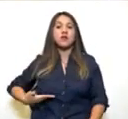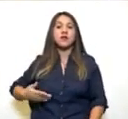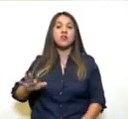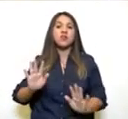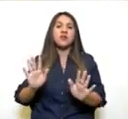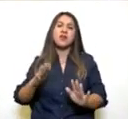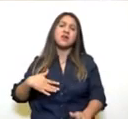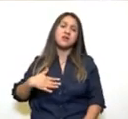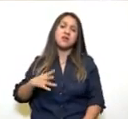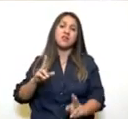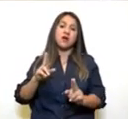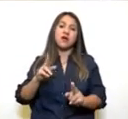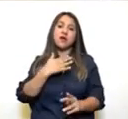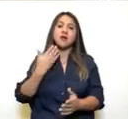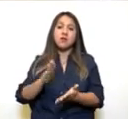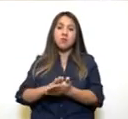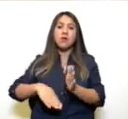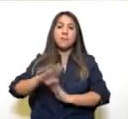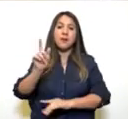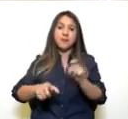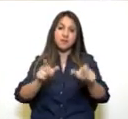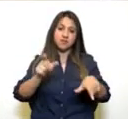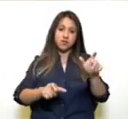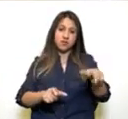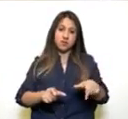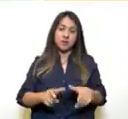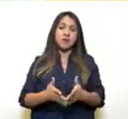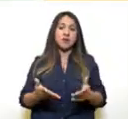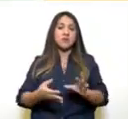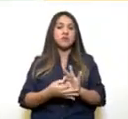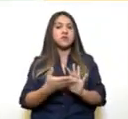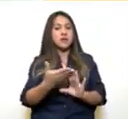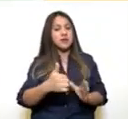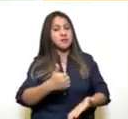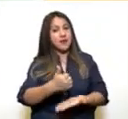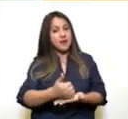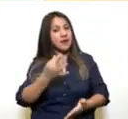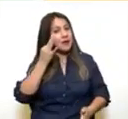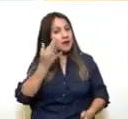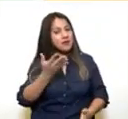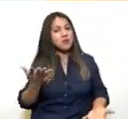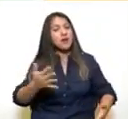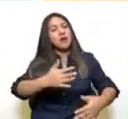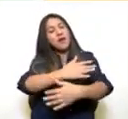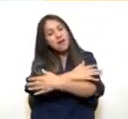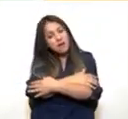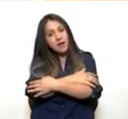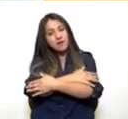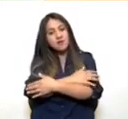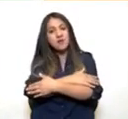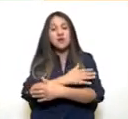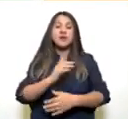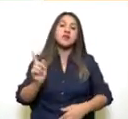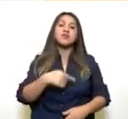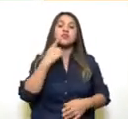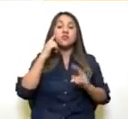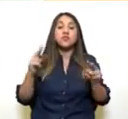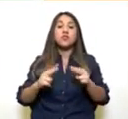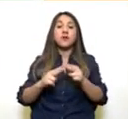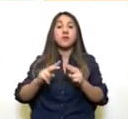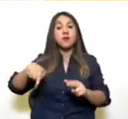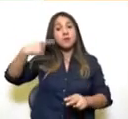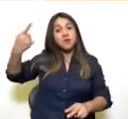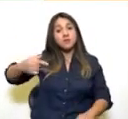quiere que mueran más personas muchas gracias alcaldesa un gran abrazo nosotros nos encontramos